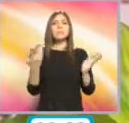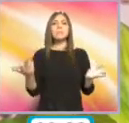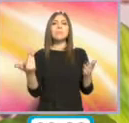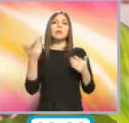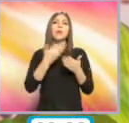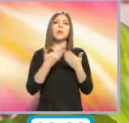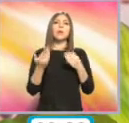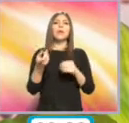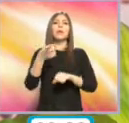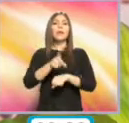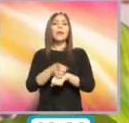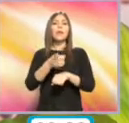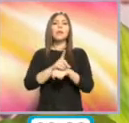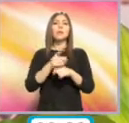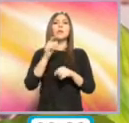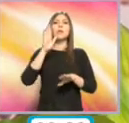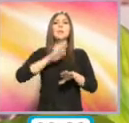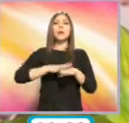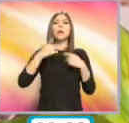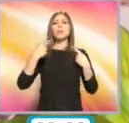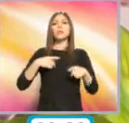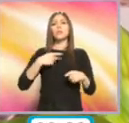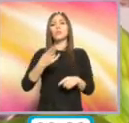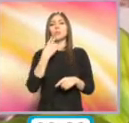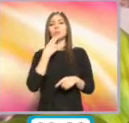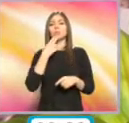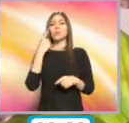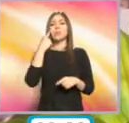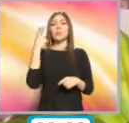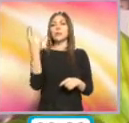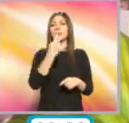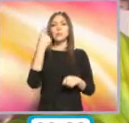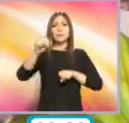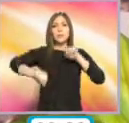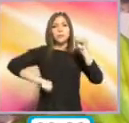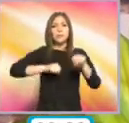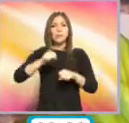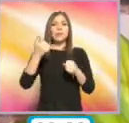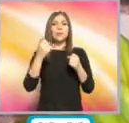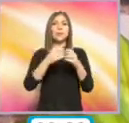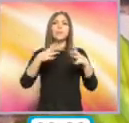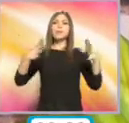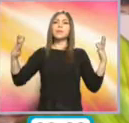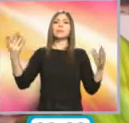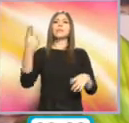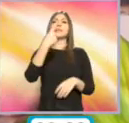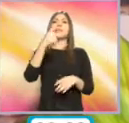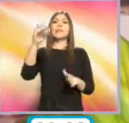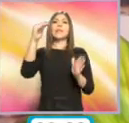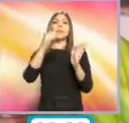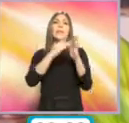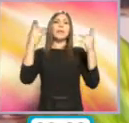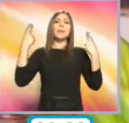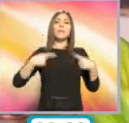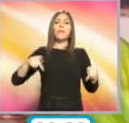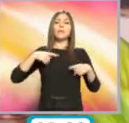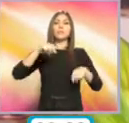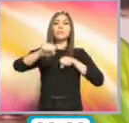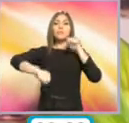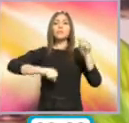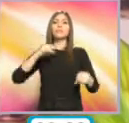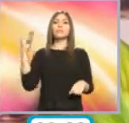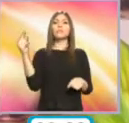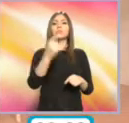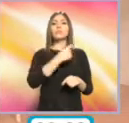incorpora más gente también al uso de la bicicleta, claro, que en la actualidad son más de 100,000 ciclistas los que ya